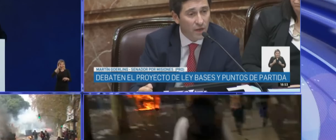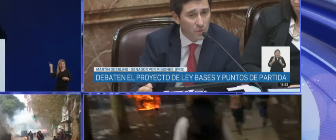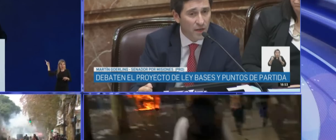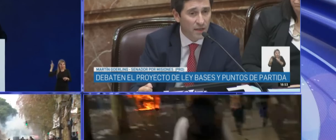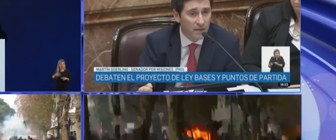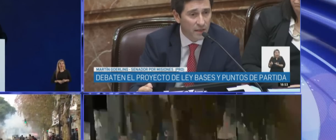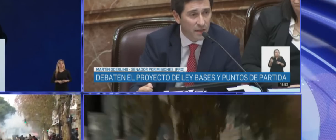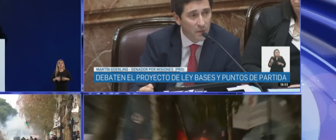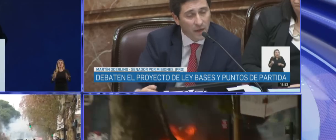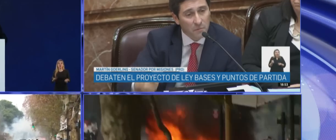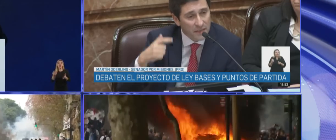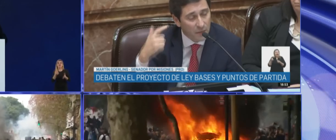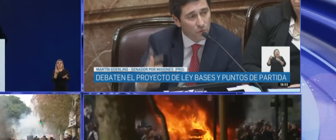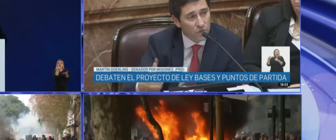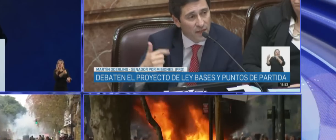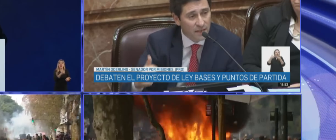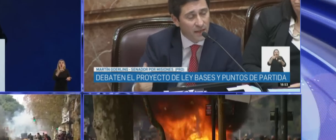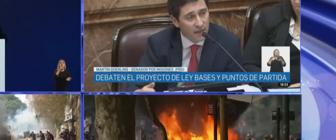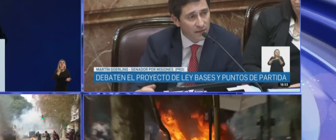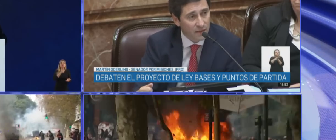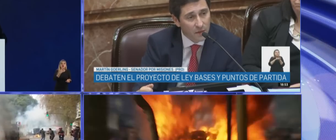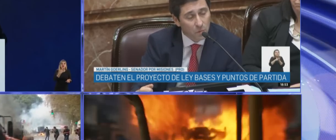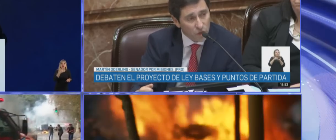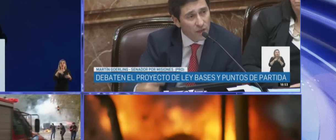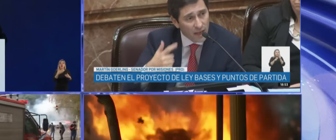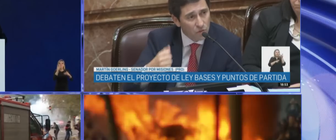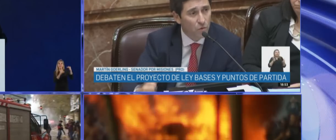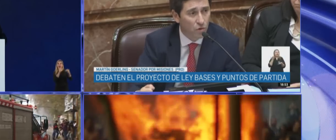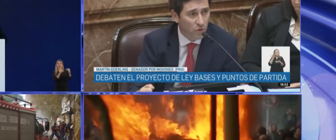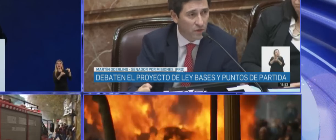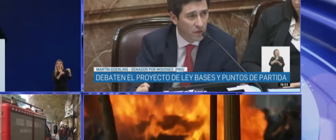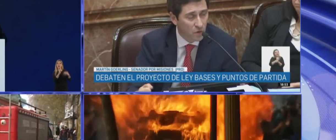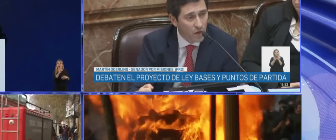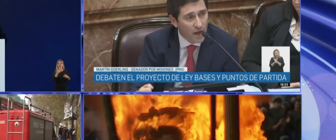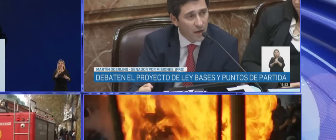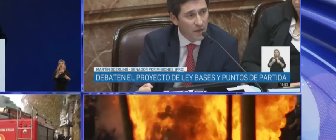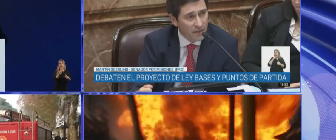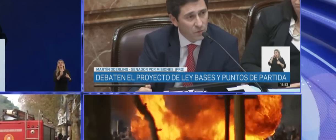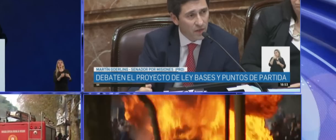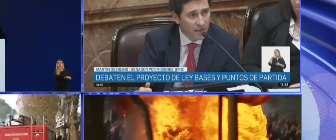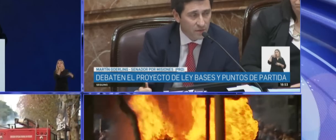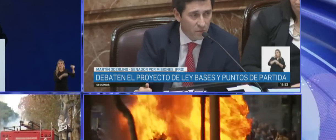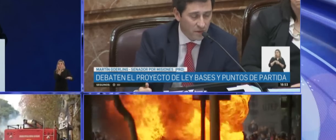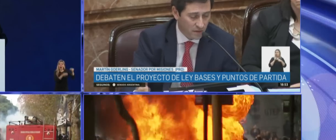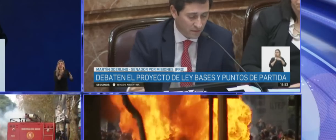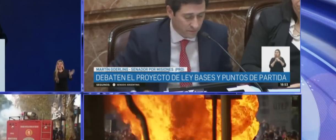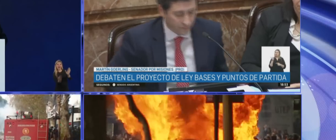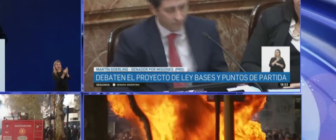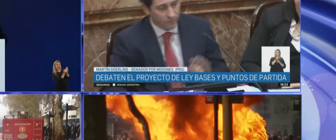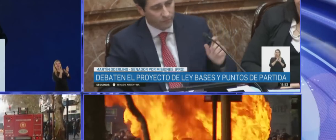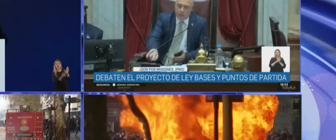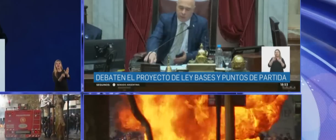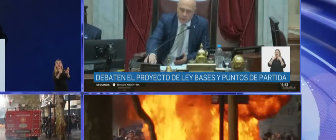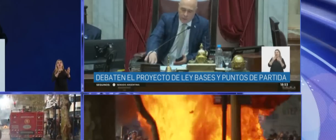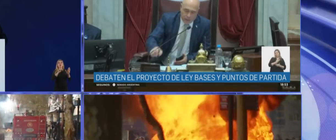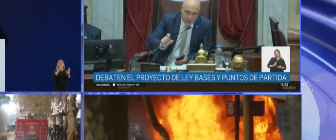puts. Entonces, ¿cuál es el problema? Dentro del balance del Banco Central, lo que figura es el monto del